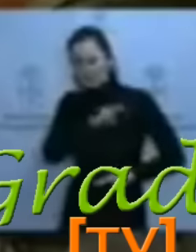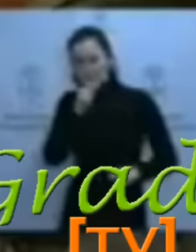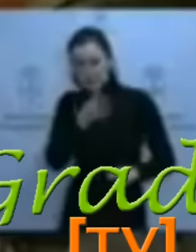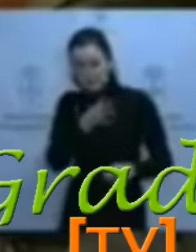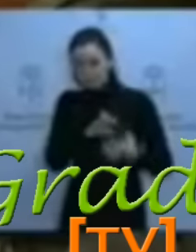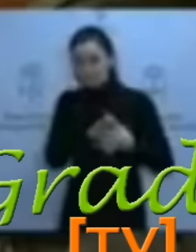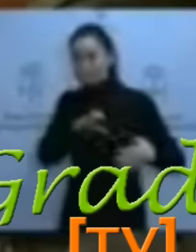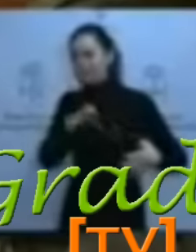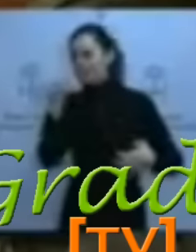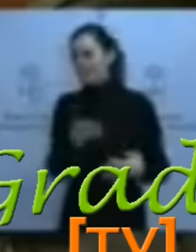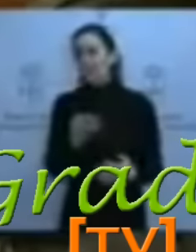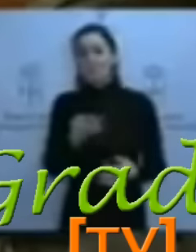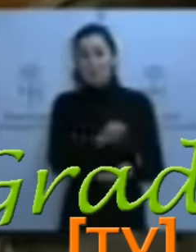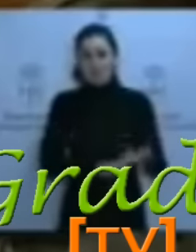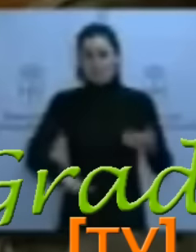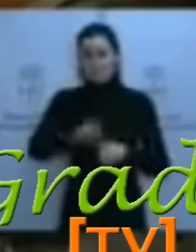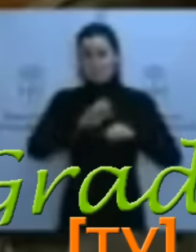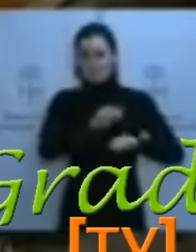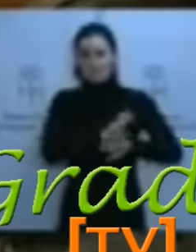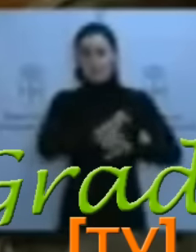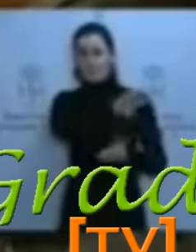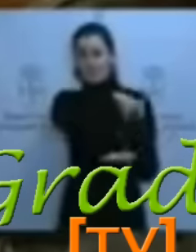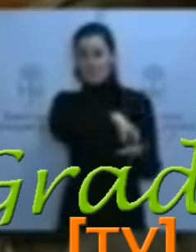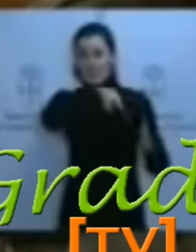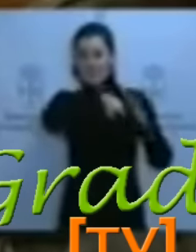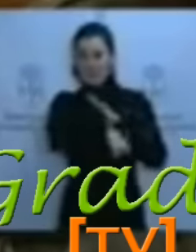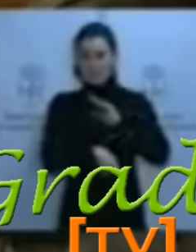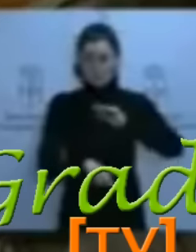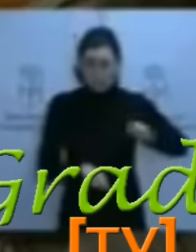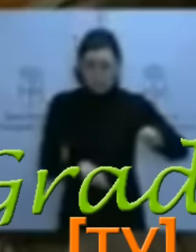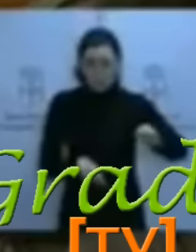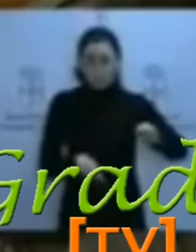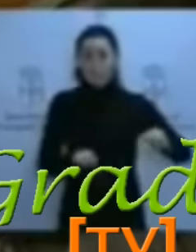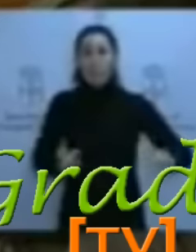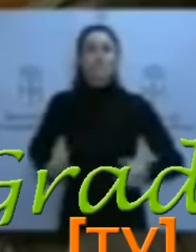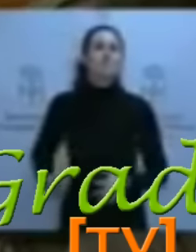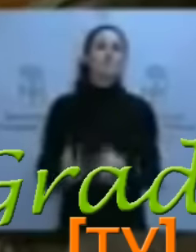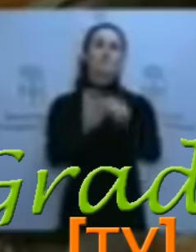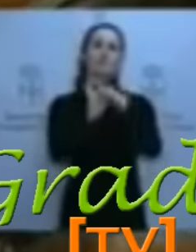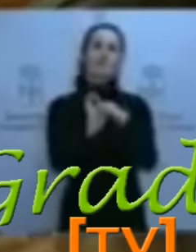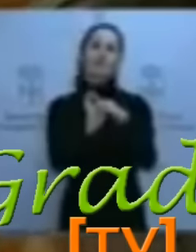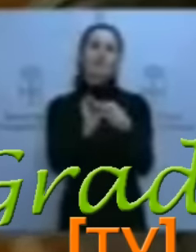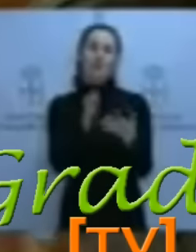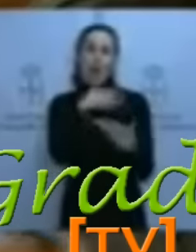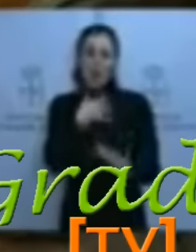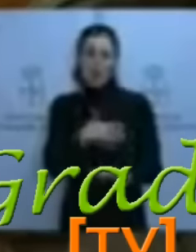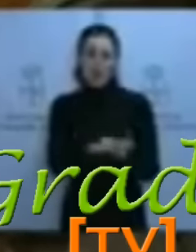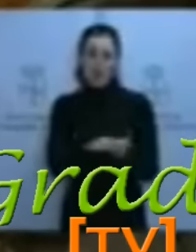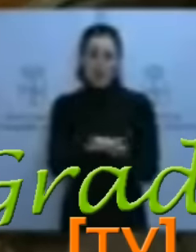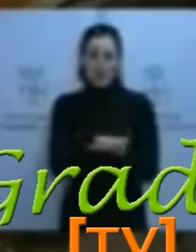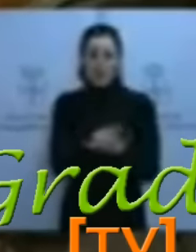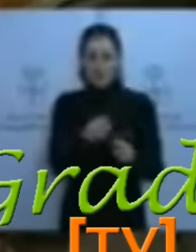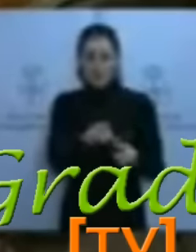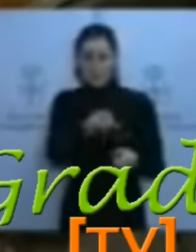hablar del caos de su consejería, de la que usted gestiona, y vinculado a la pregunta que nos ocupa, y además usted me lo ha dicho,